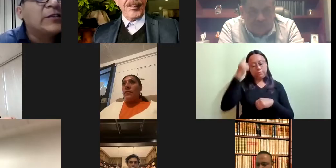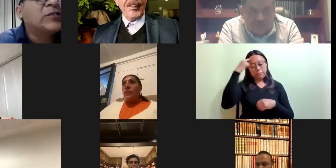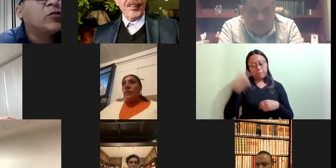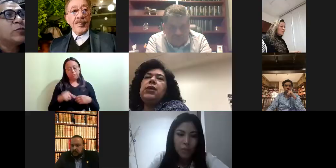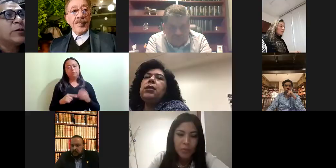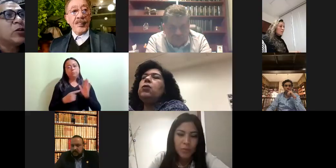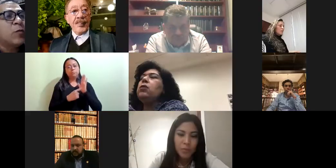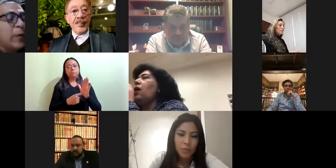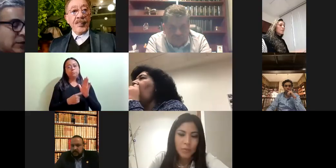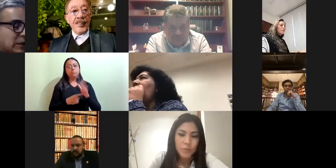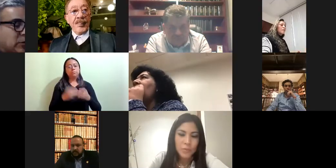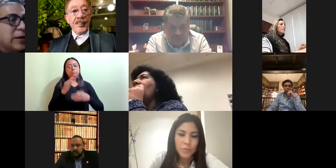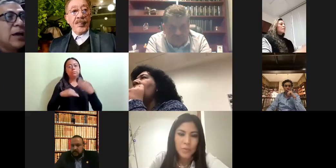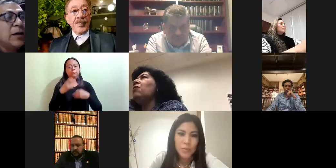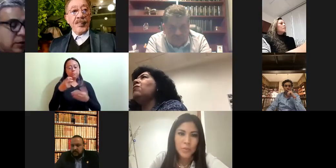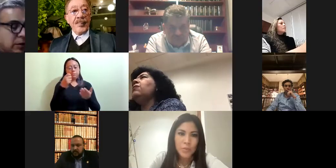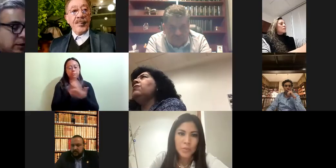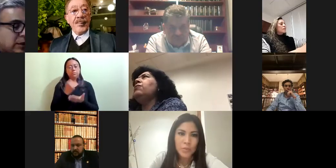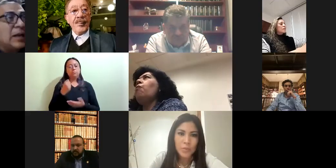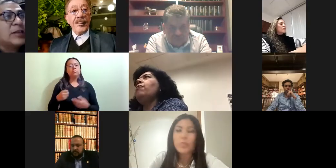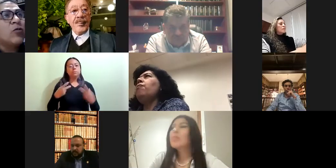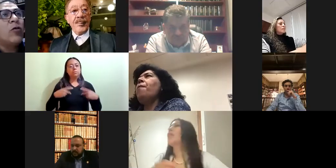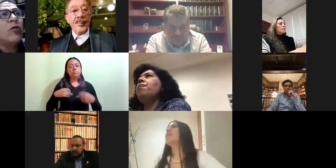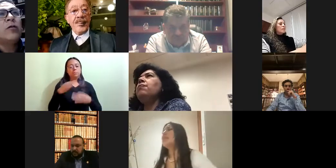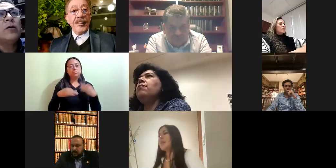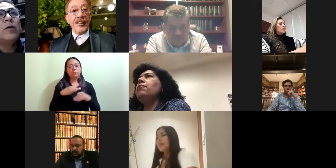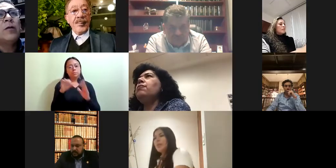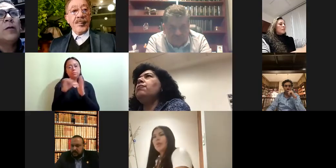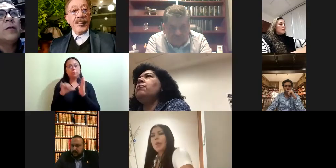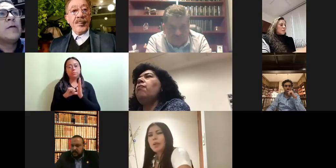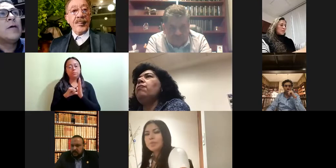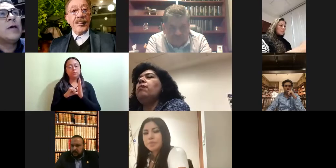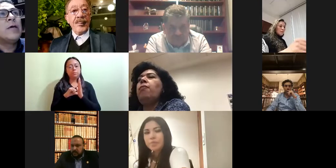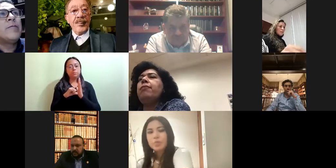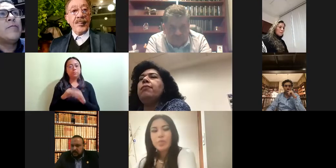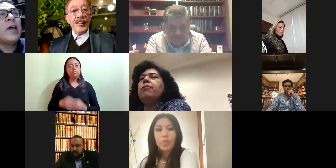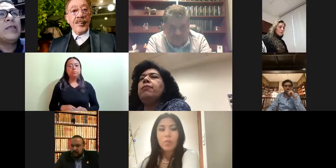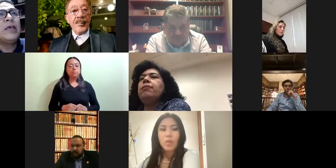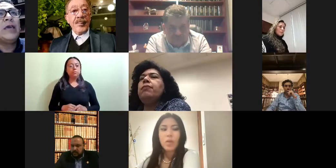la presentación de observaciones por parte de la ciudadanía, es el artículo